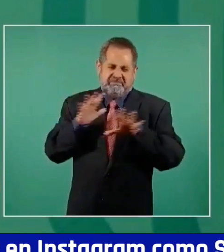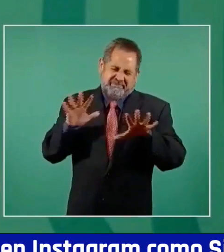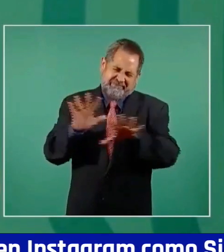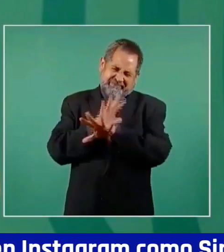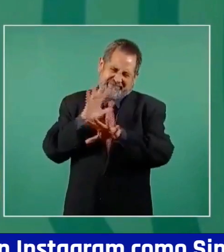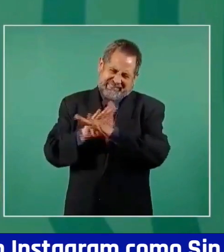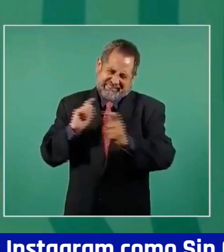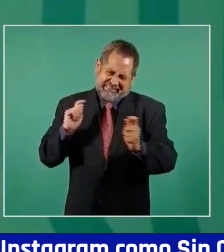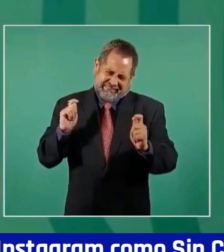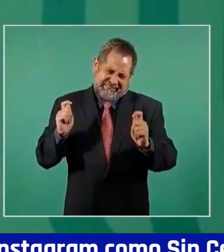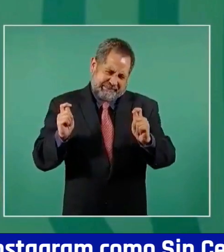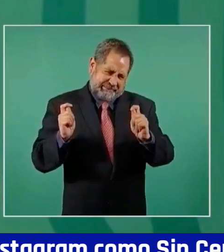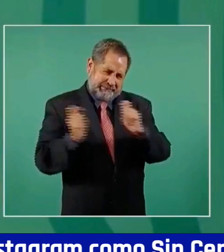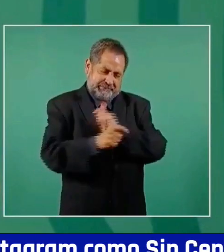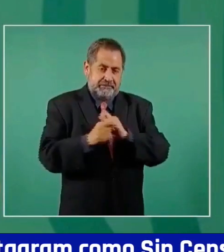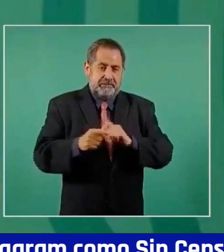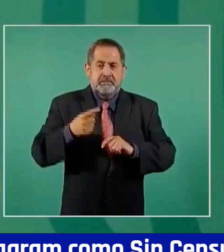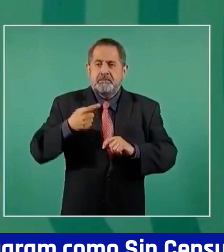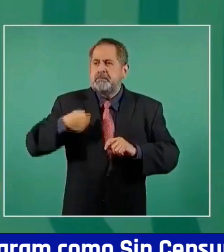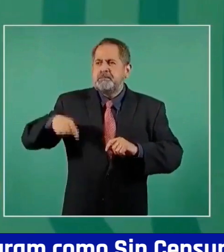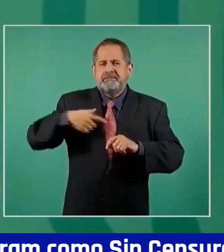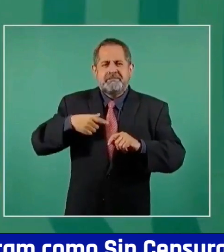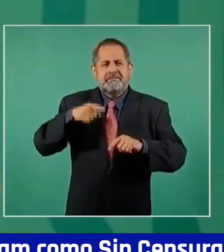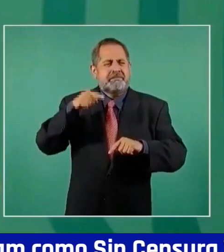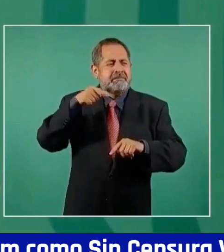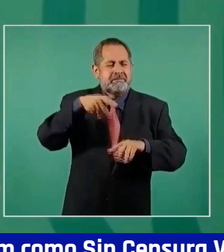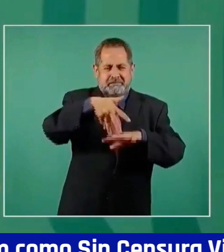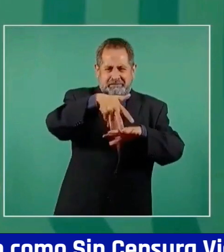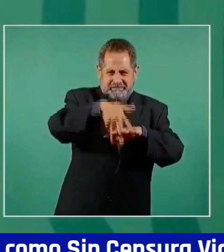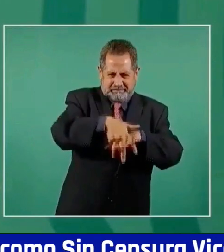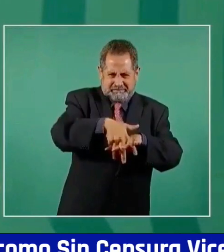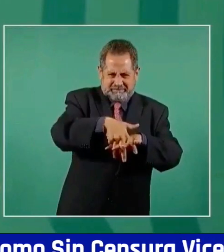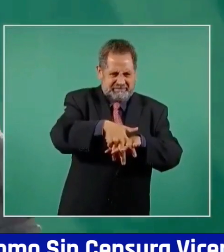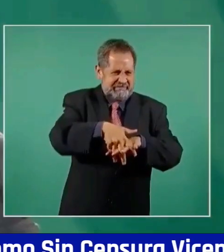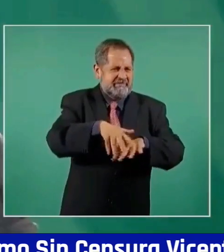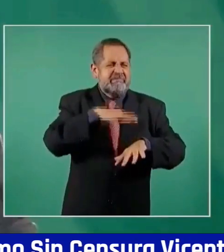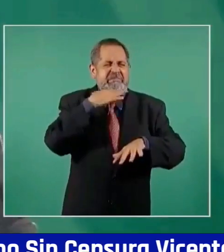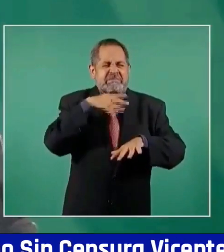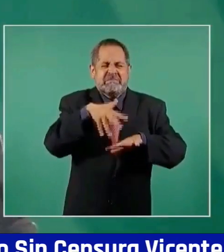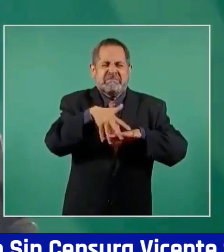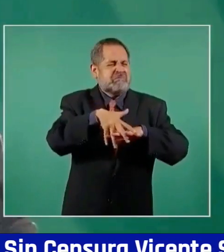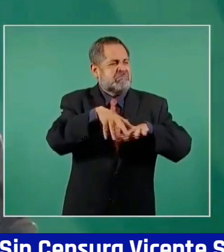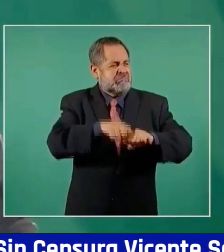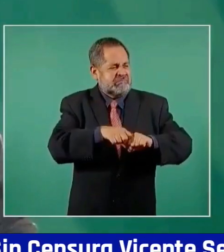profundos. Estamos arrancando de raíz la corrupción.